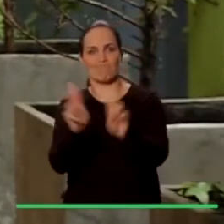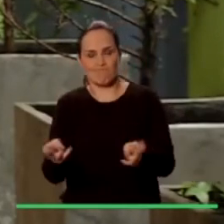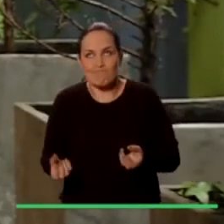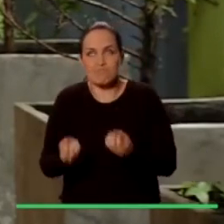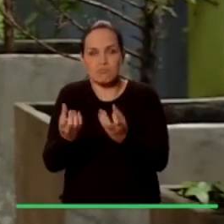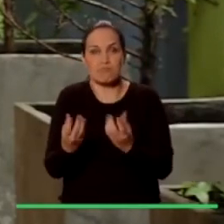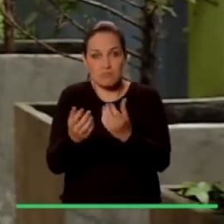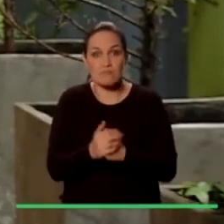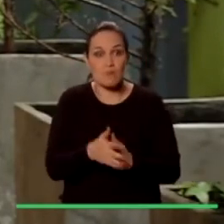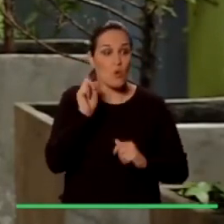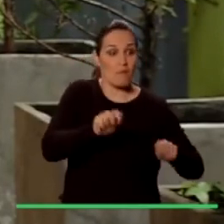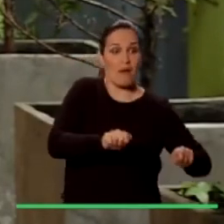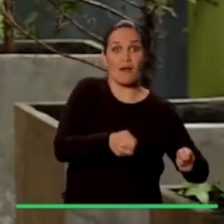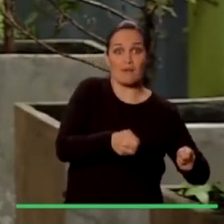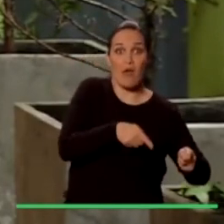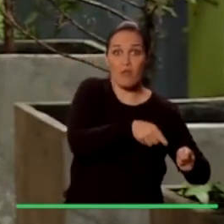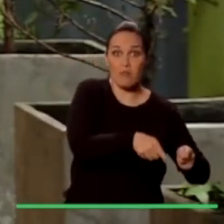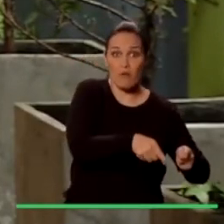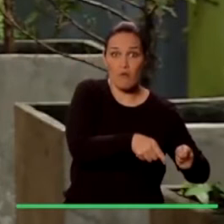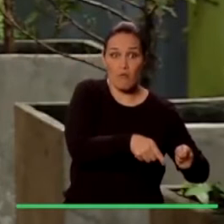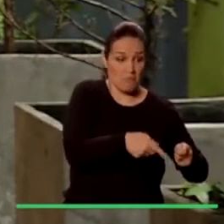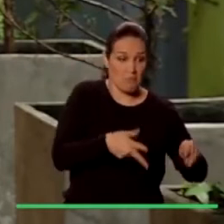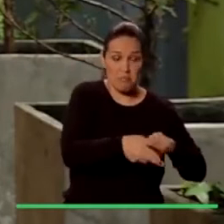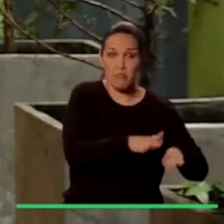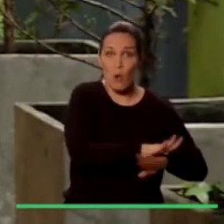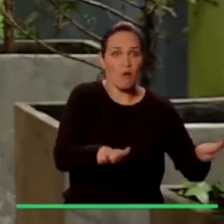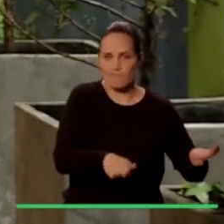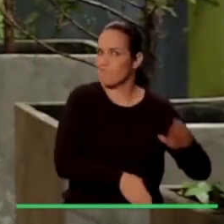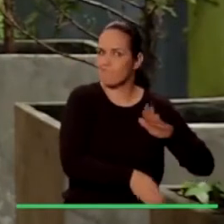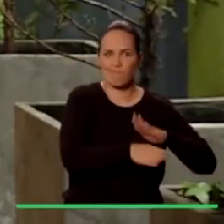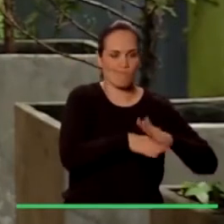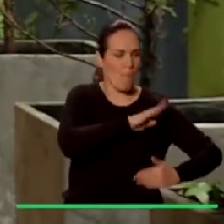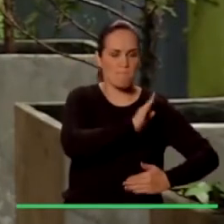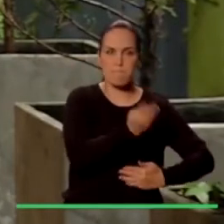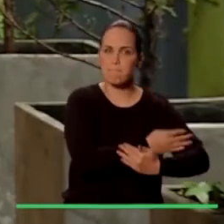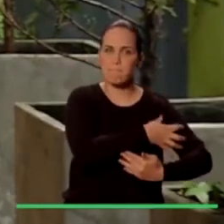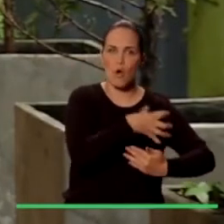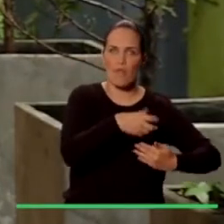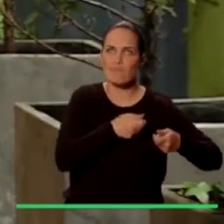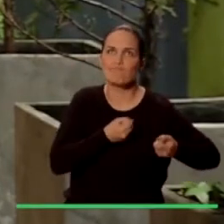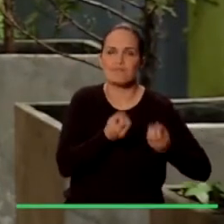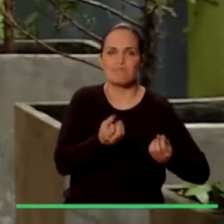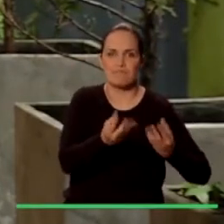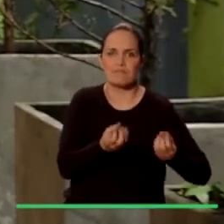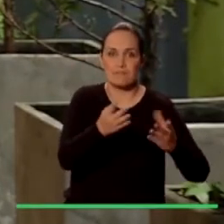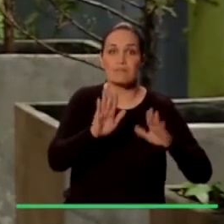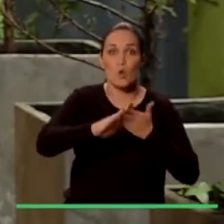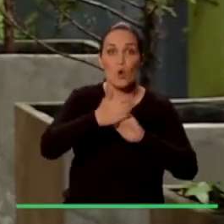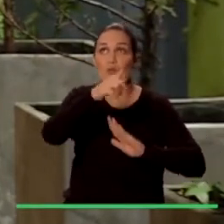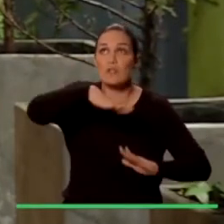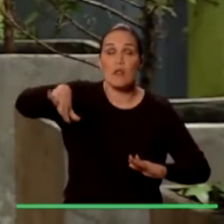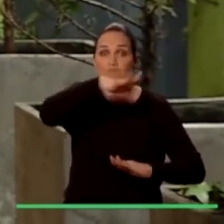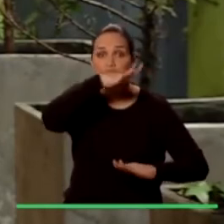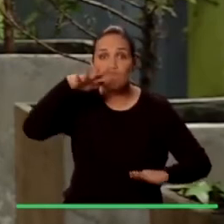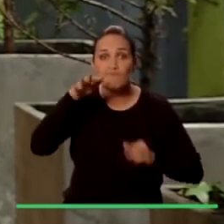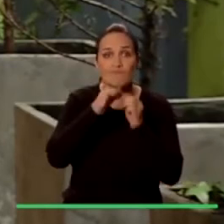no solamente de los medios digitales, porque la radio, sobre todo la radio comunitaria, sigue teniendo un gran poder